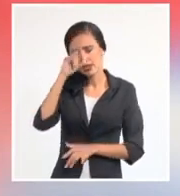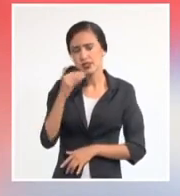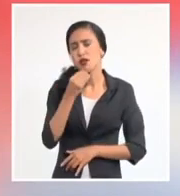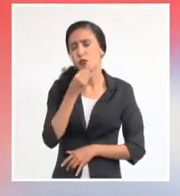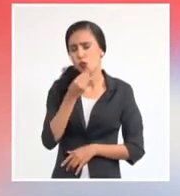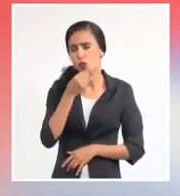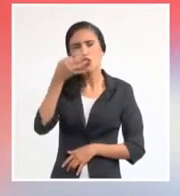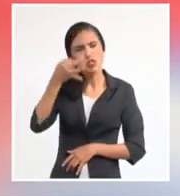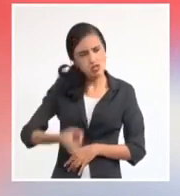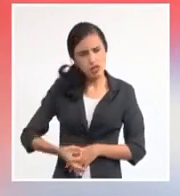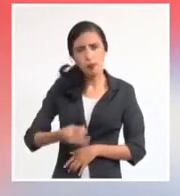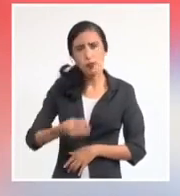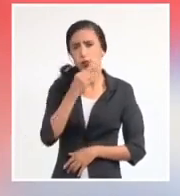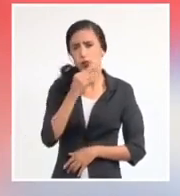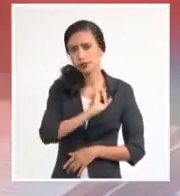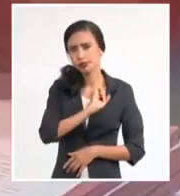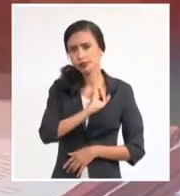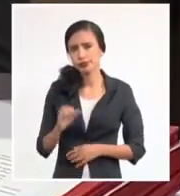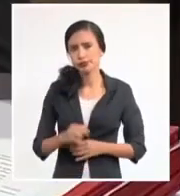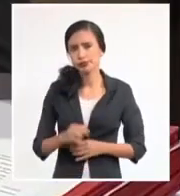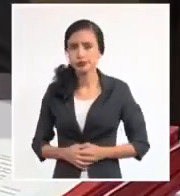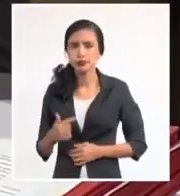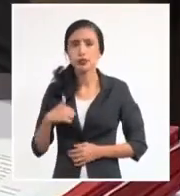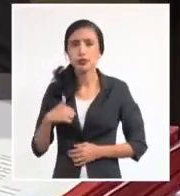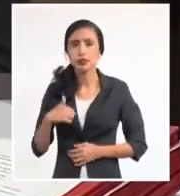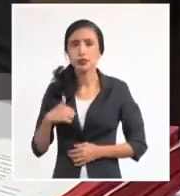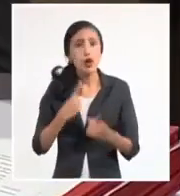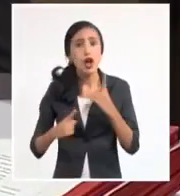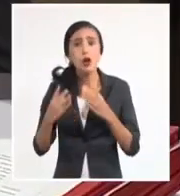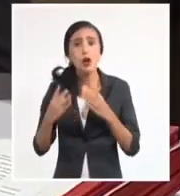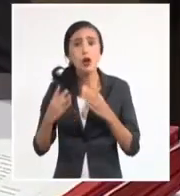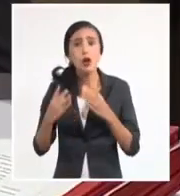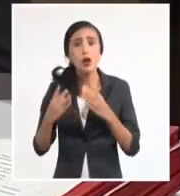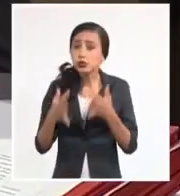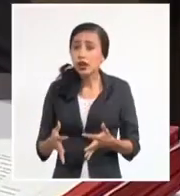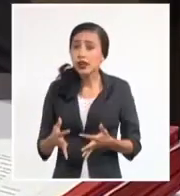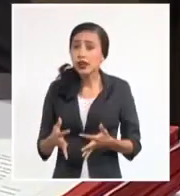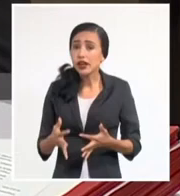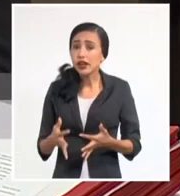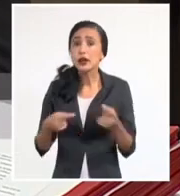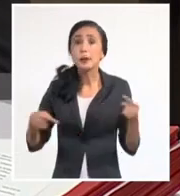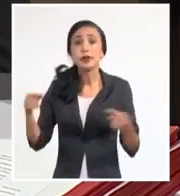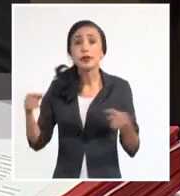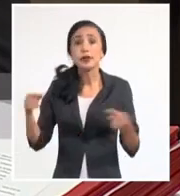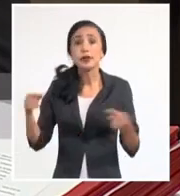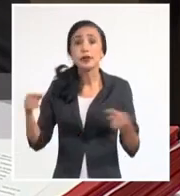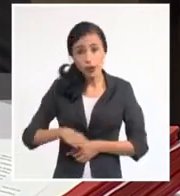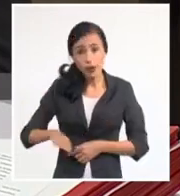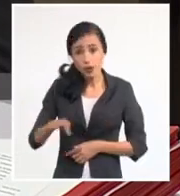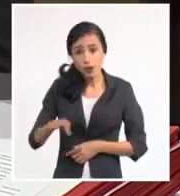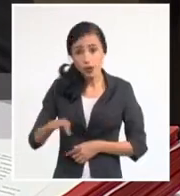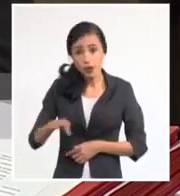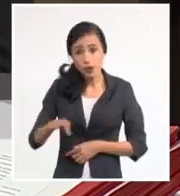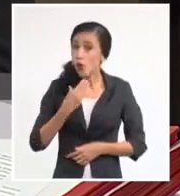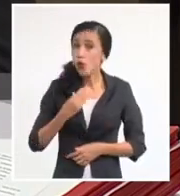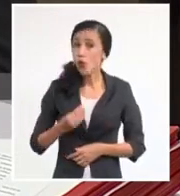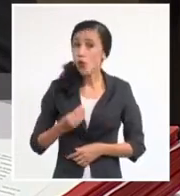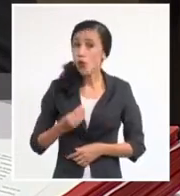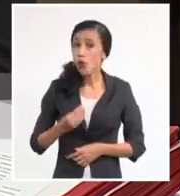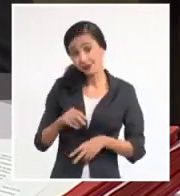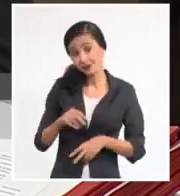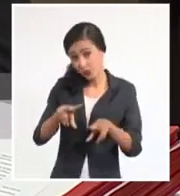siempre se podrá. Creo que es algo muy importante, sobre todo para los niños, la nueva generación, ya